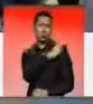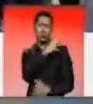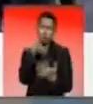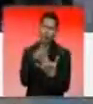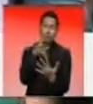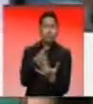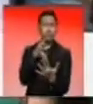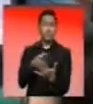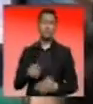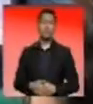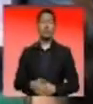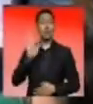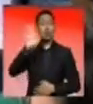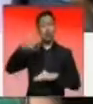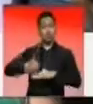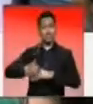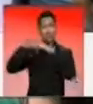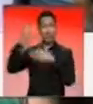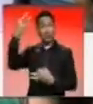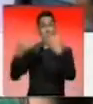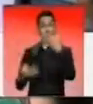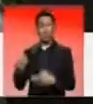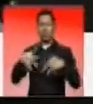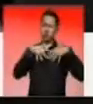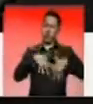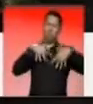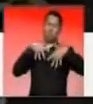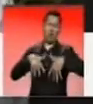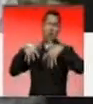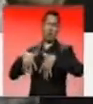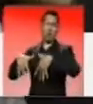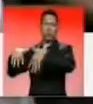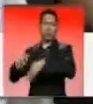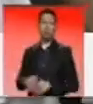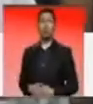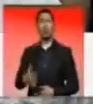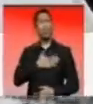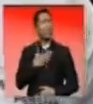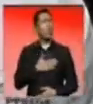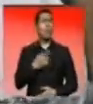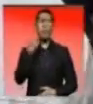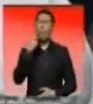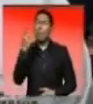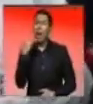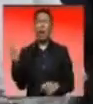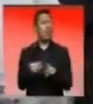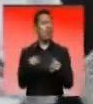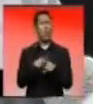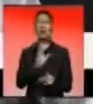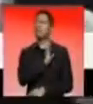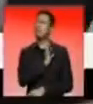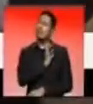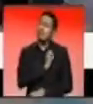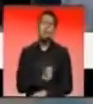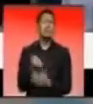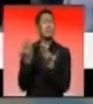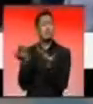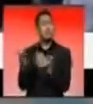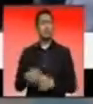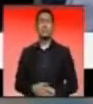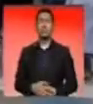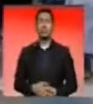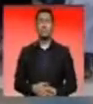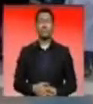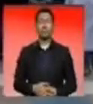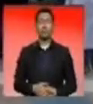a la Corte de Justicia de El Oro. Si yo trabajo ahí, me duele porque yo soy padre de familia también, pues los hijos valen más que la plata.